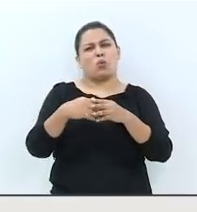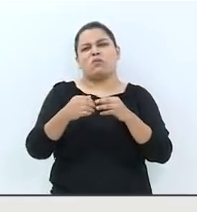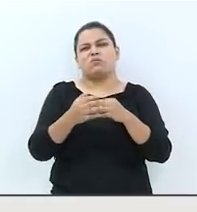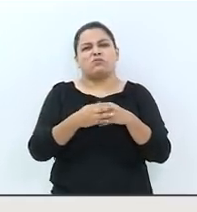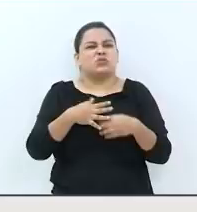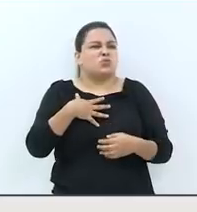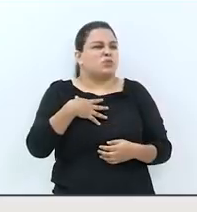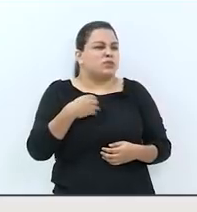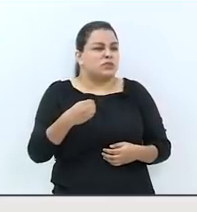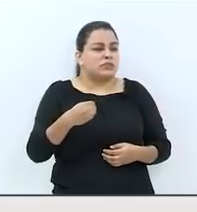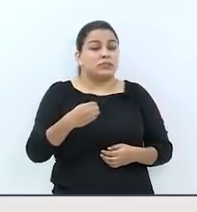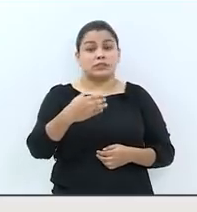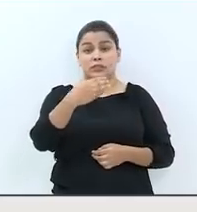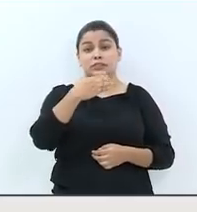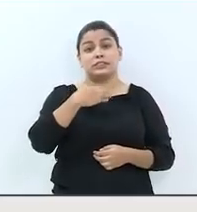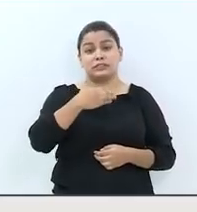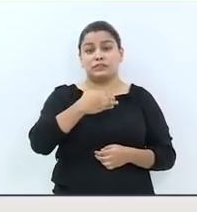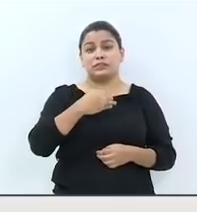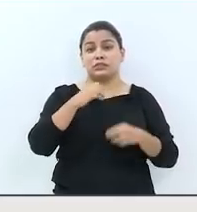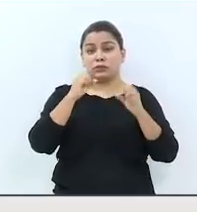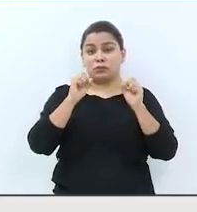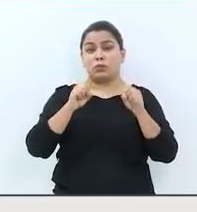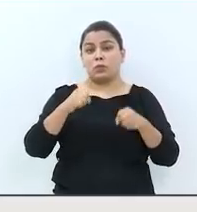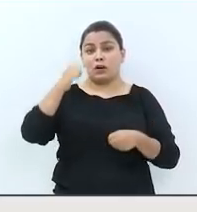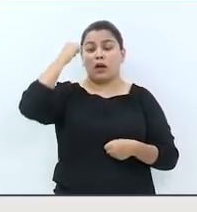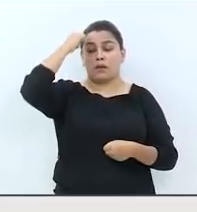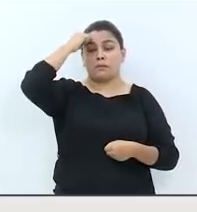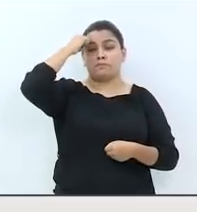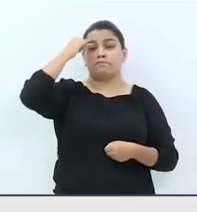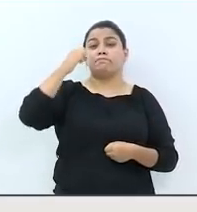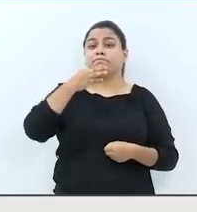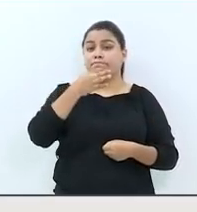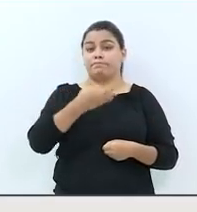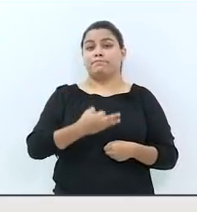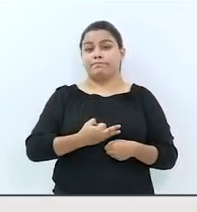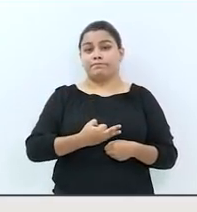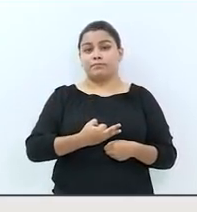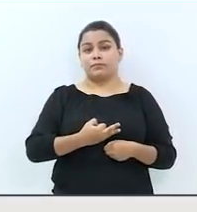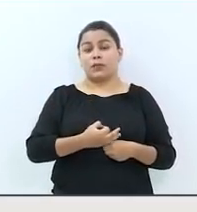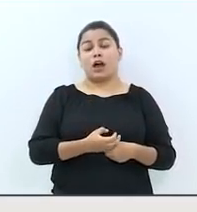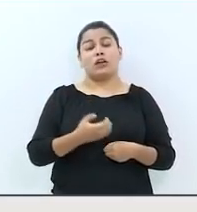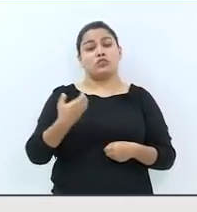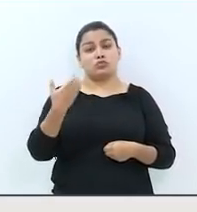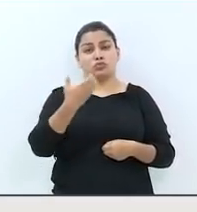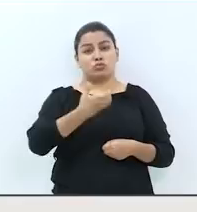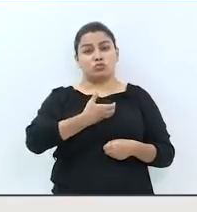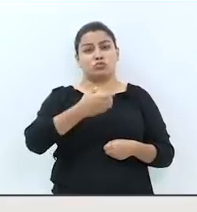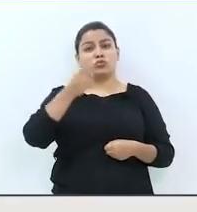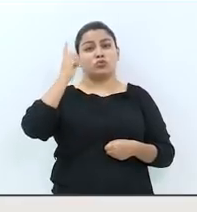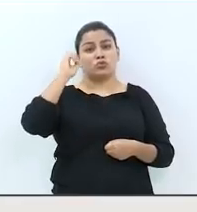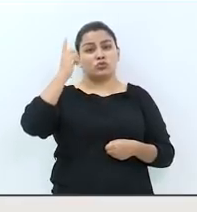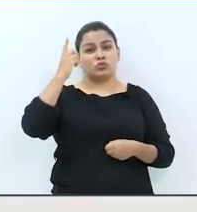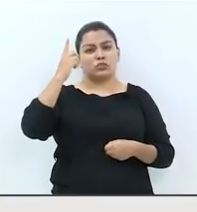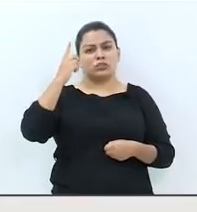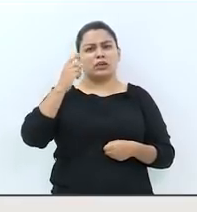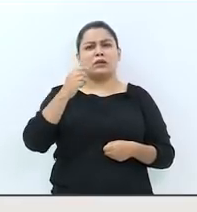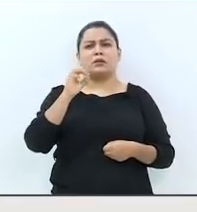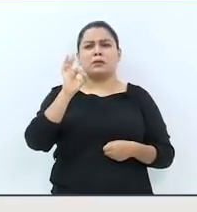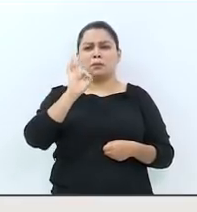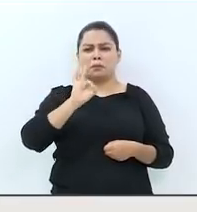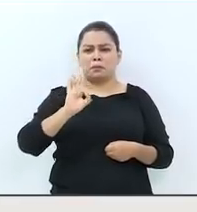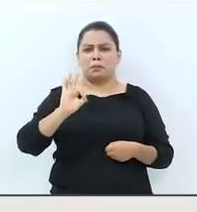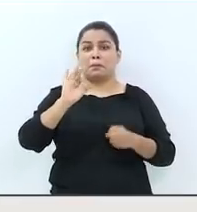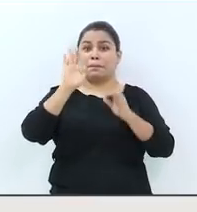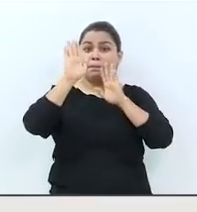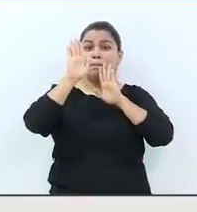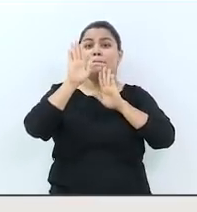ambiente, difícilmente vamos a poder aprender. Entonces, nuestro rol como docentes es generar ese ambiente, un ambiente de